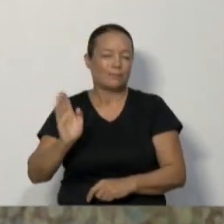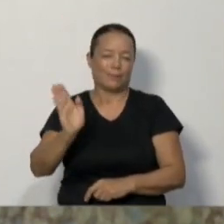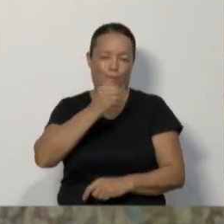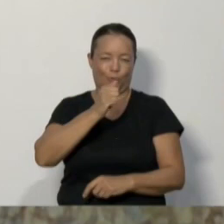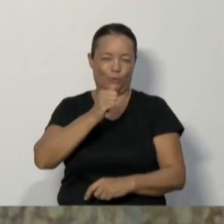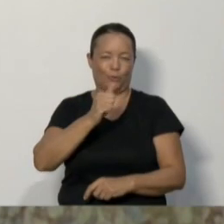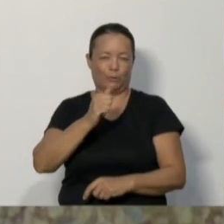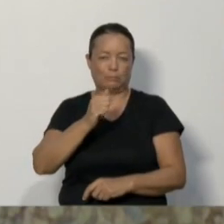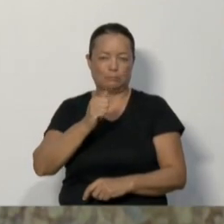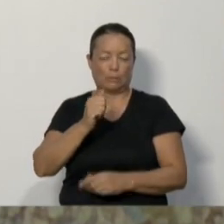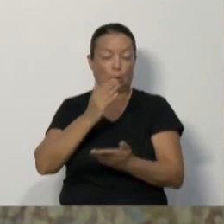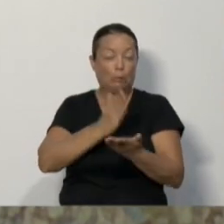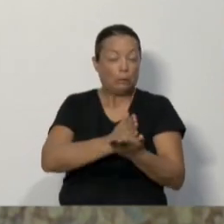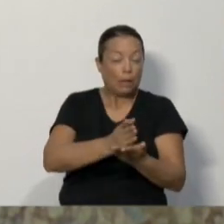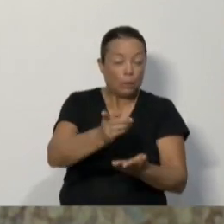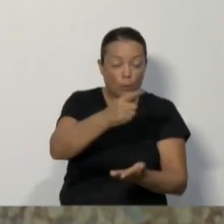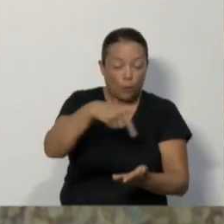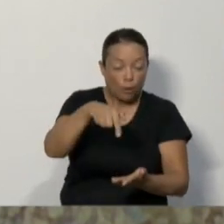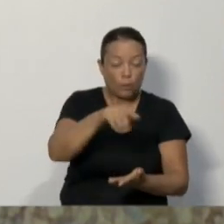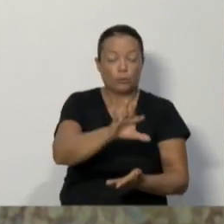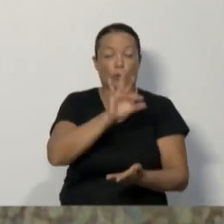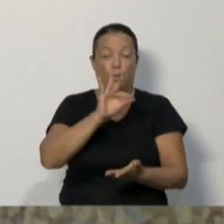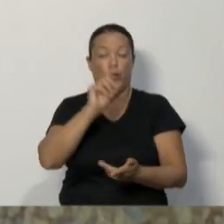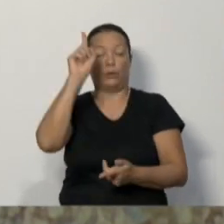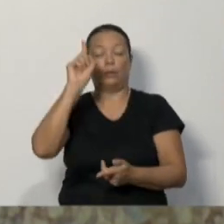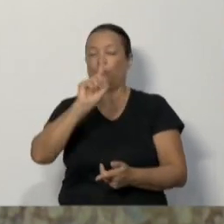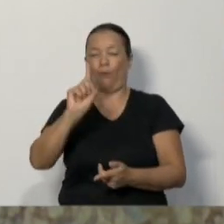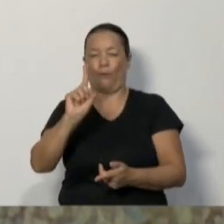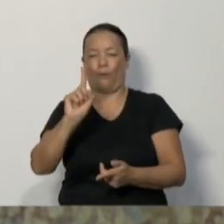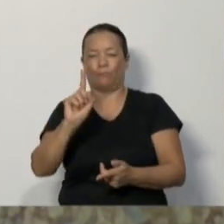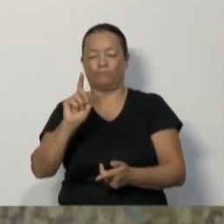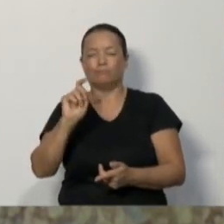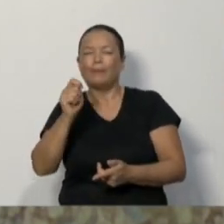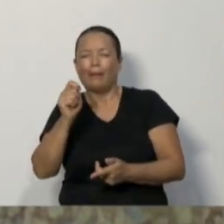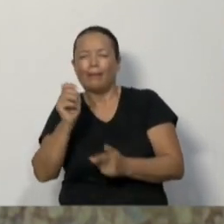se atreverá a condenarlos? ¿Será acaso Jesús?